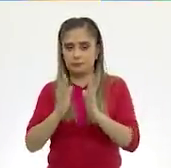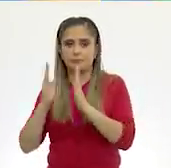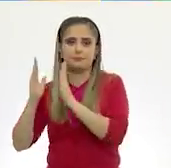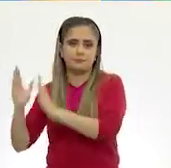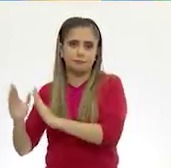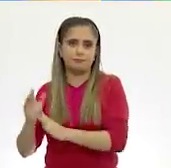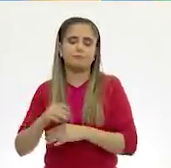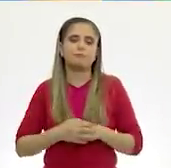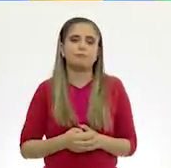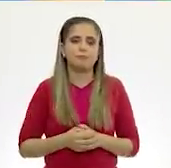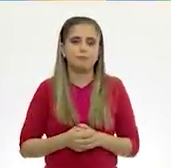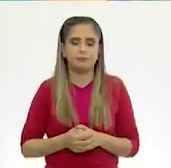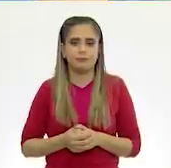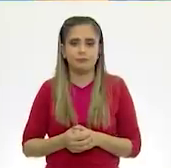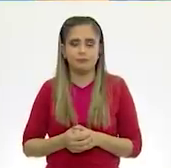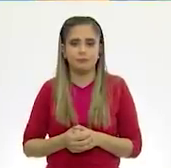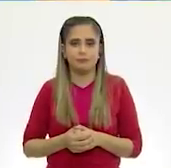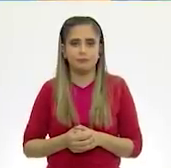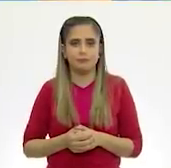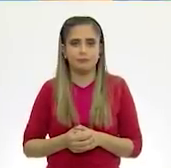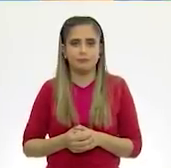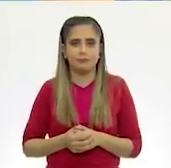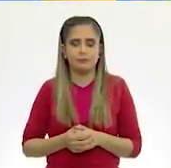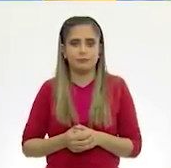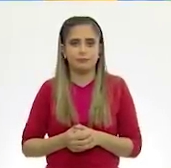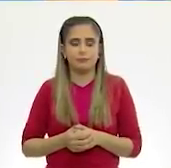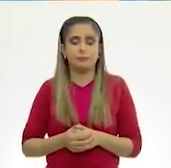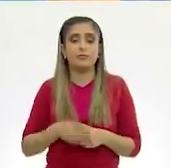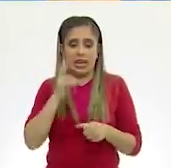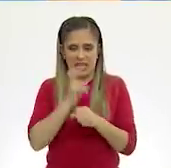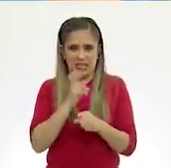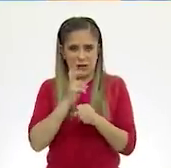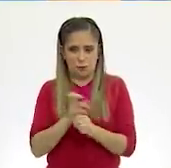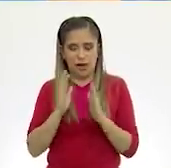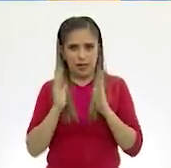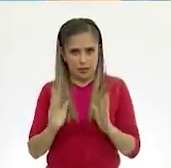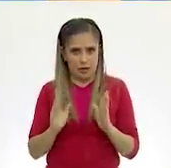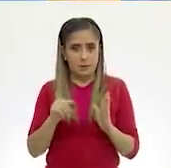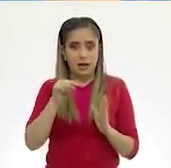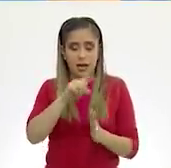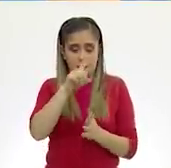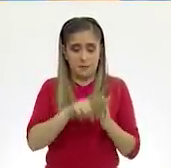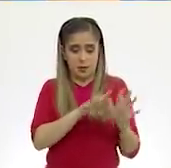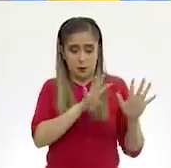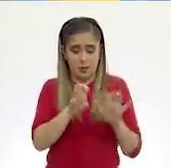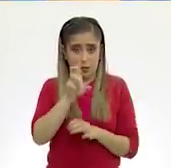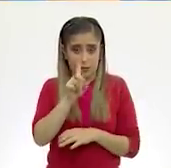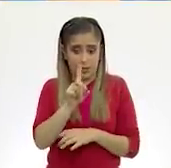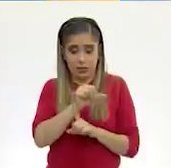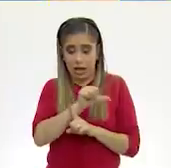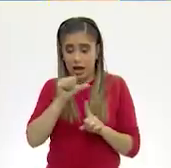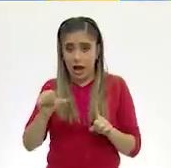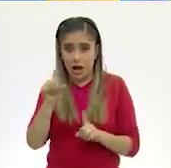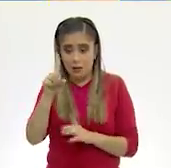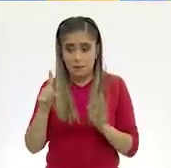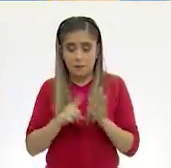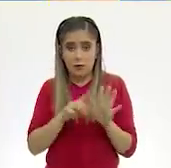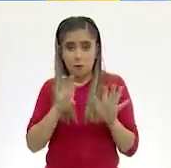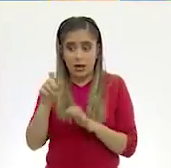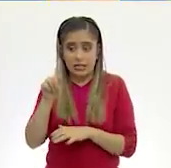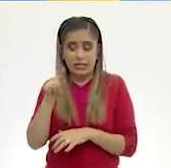perfectamente identificadas. Concretamente, en la segunda etapa, comprendida de 1930 a